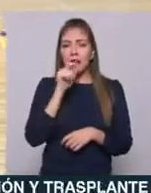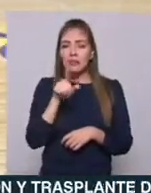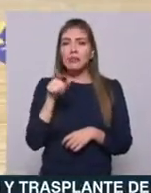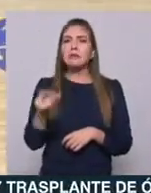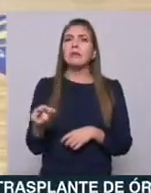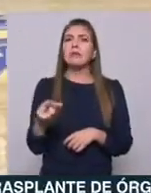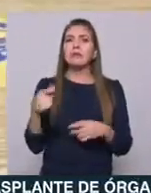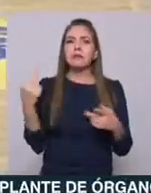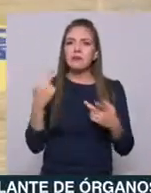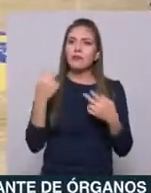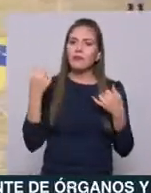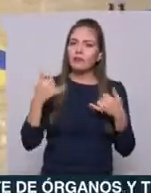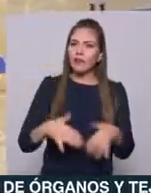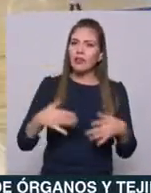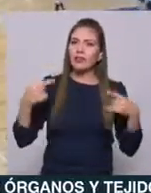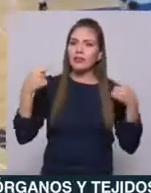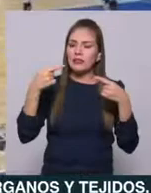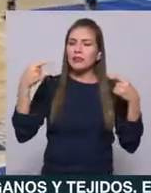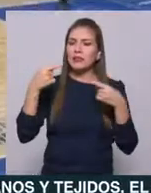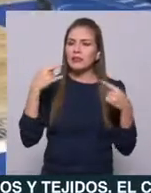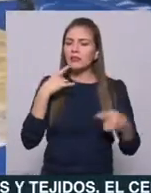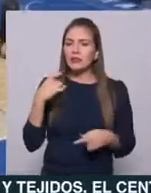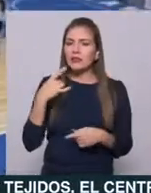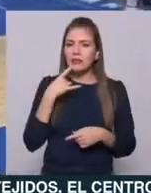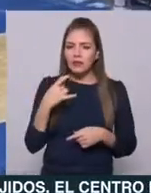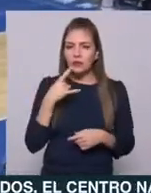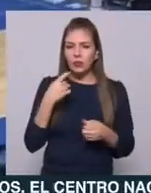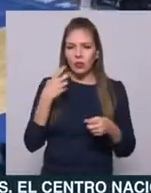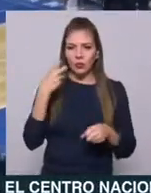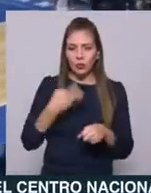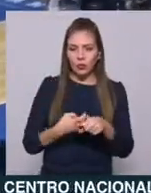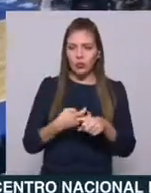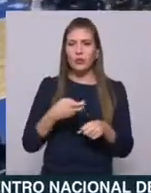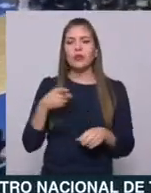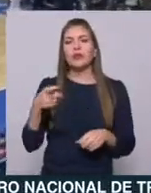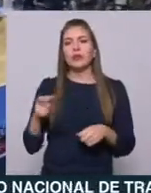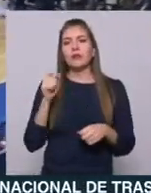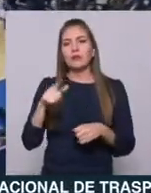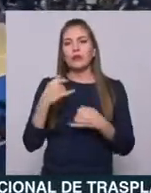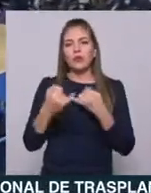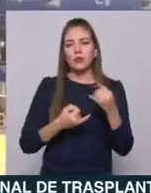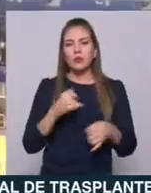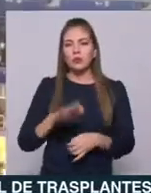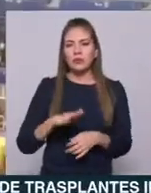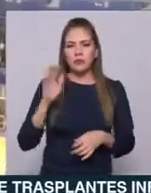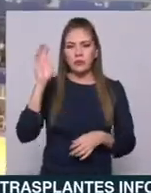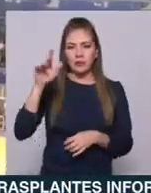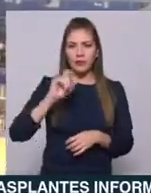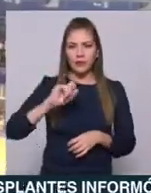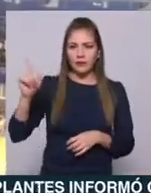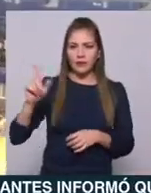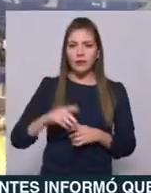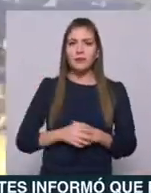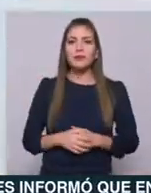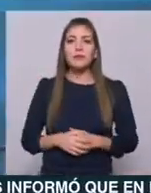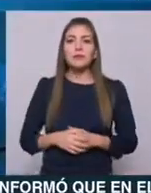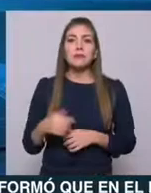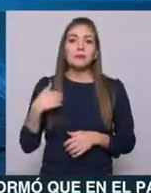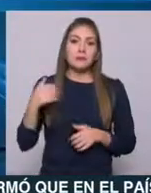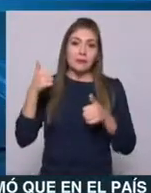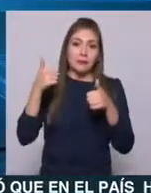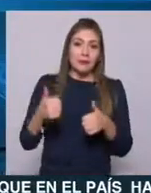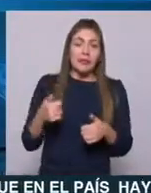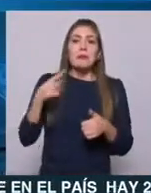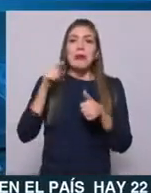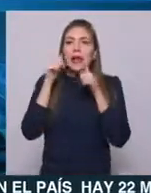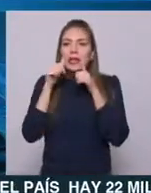los capitanes y para todos los equipos que se encuentran participando en la Liga Nacional de Baloncesto Profesional. Mientras tanto, yo me quedo aquí para ver